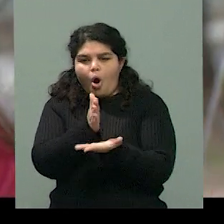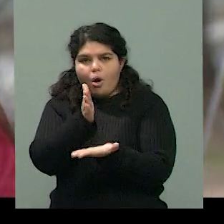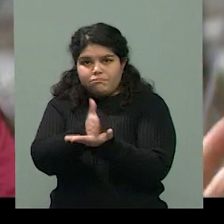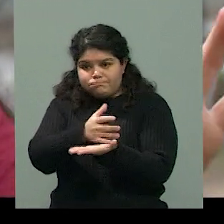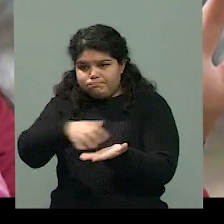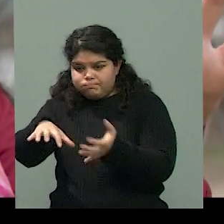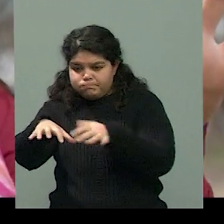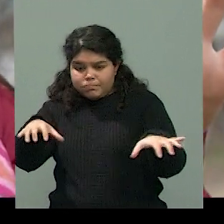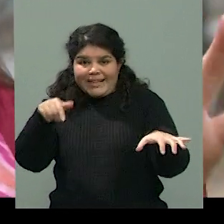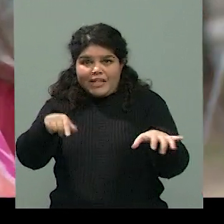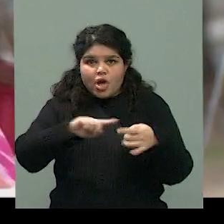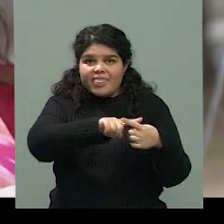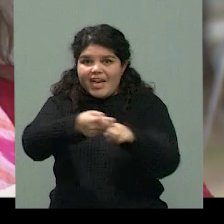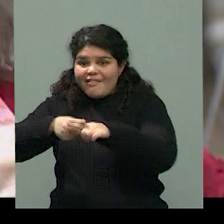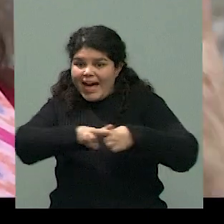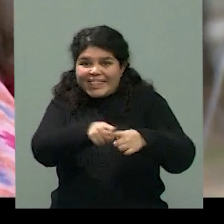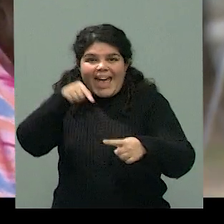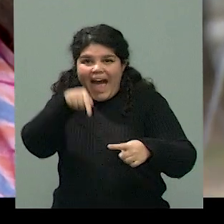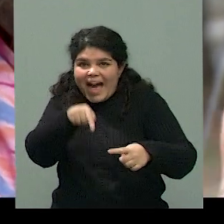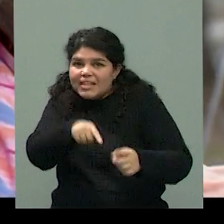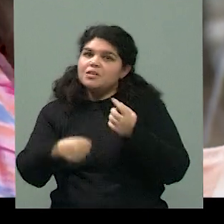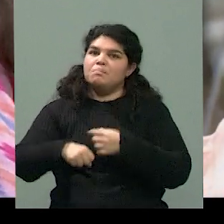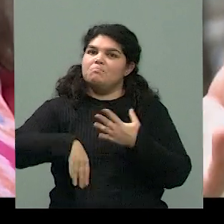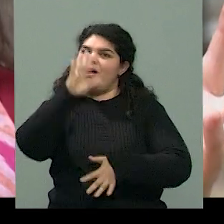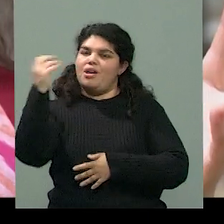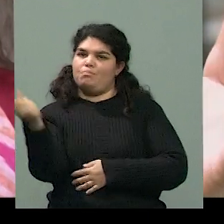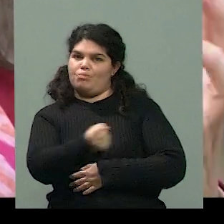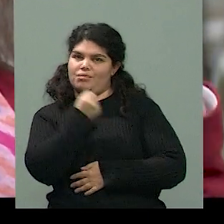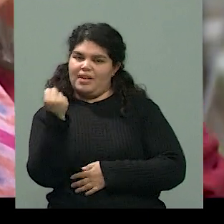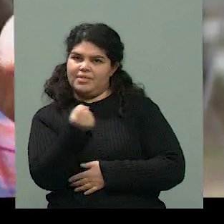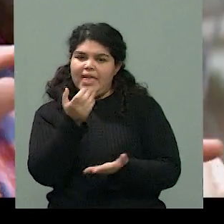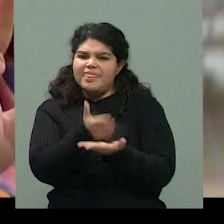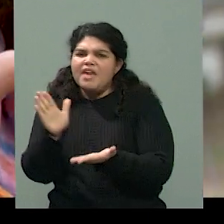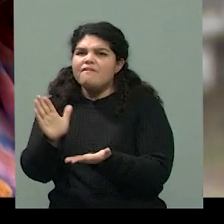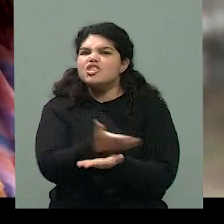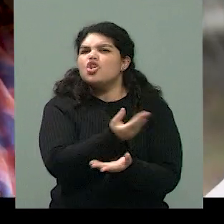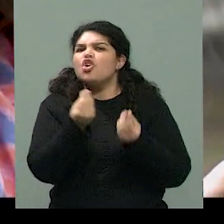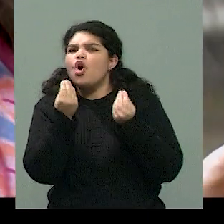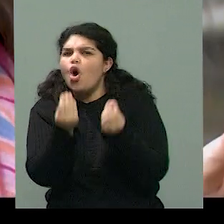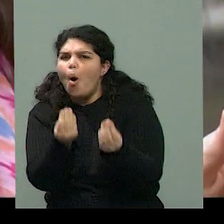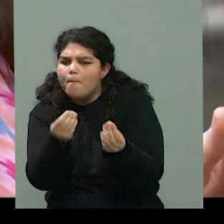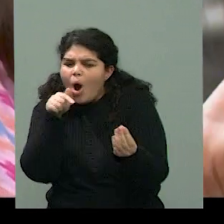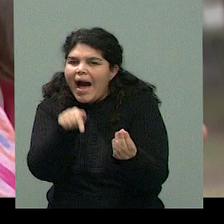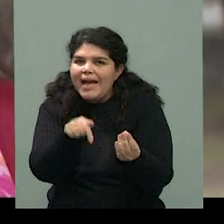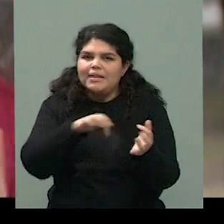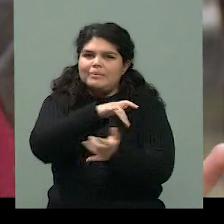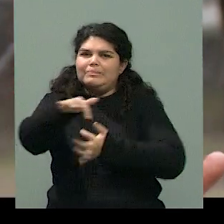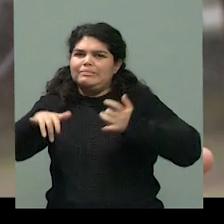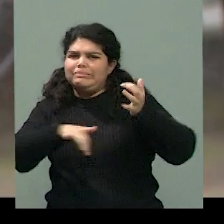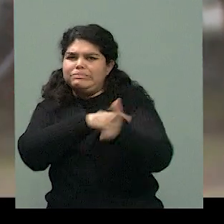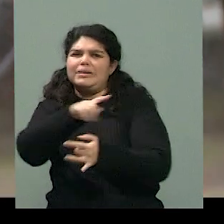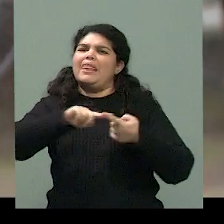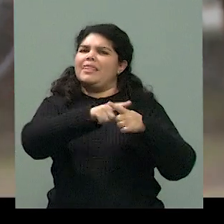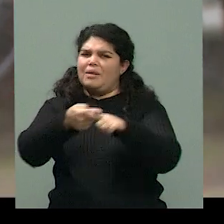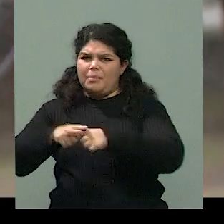definitiva, la grieta más importante es el cómo accedo. Claro. Lo que no